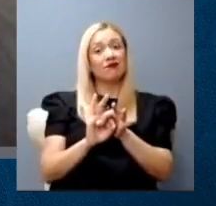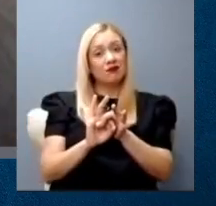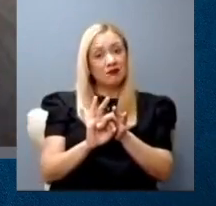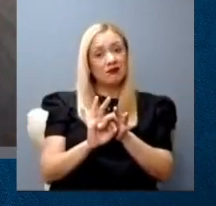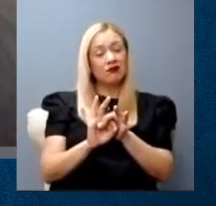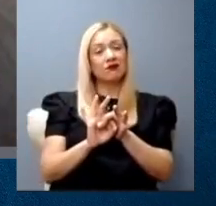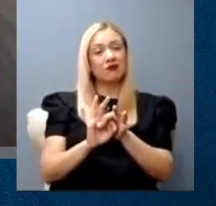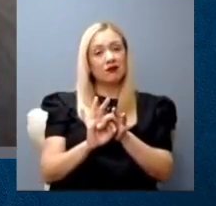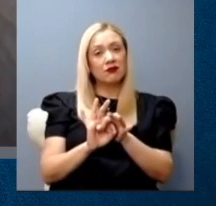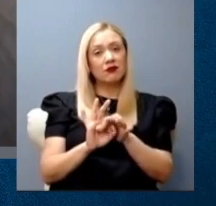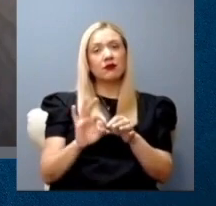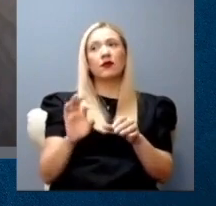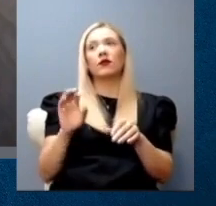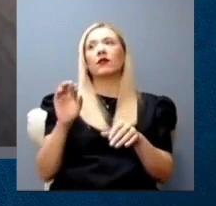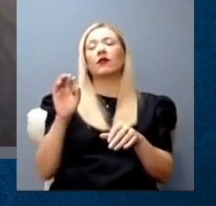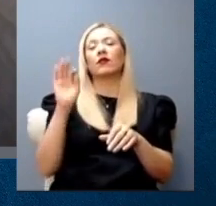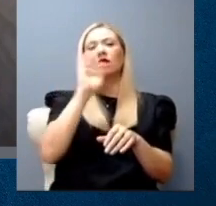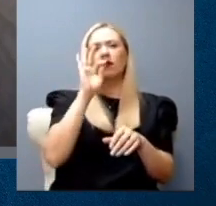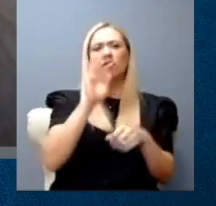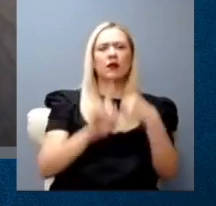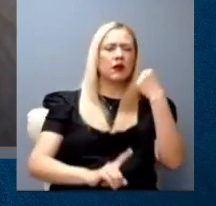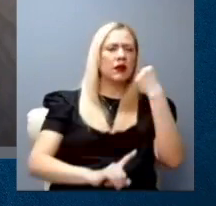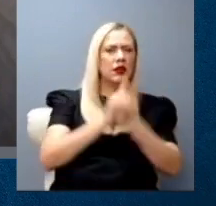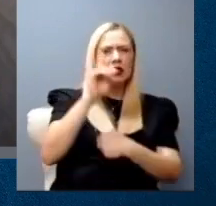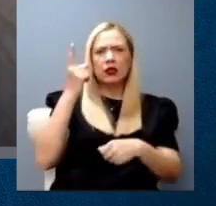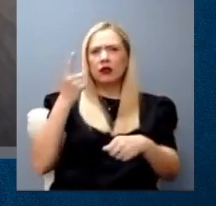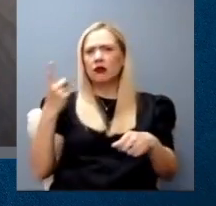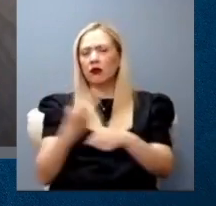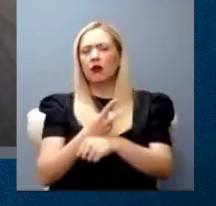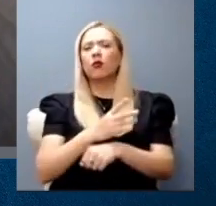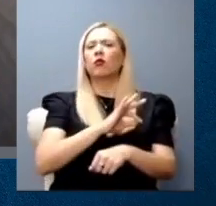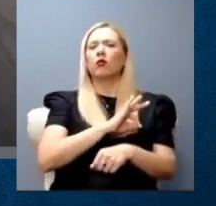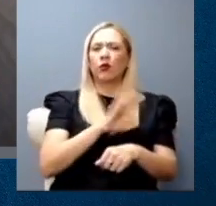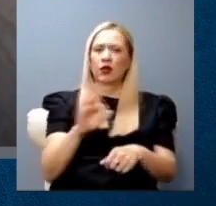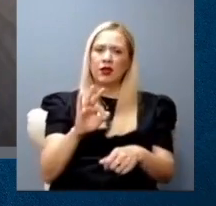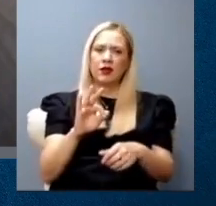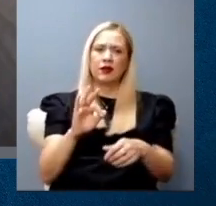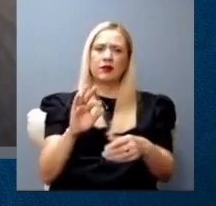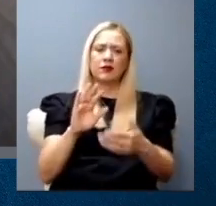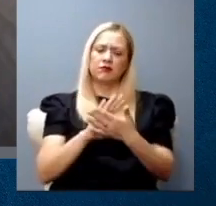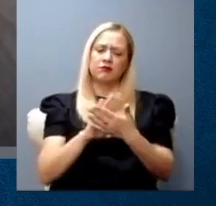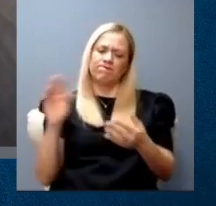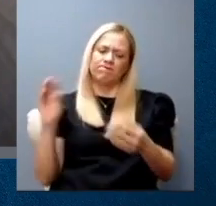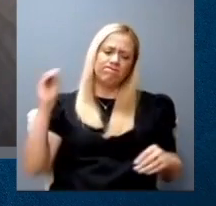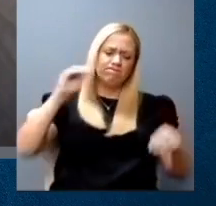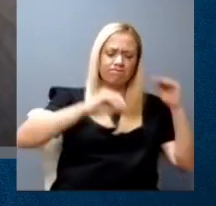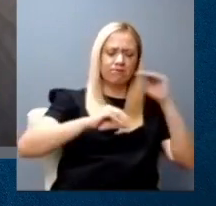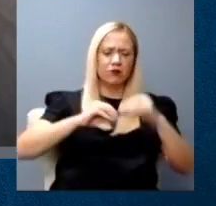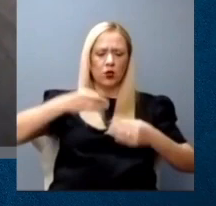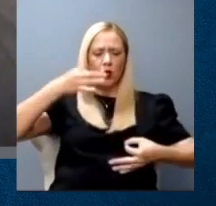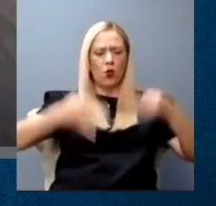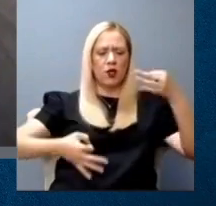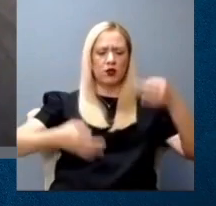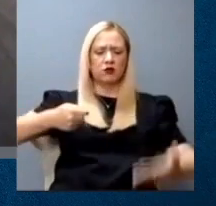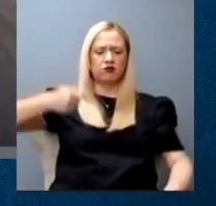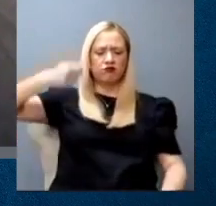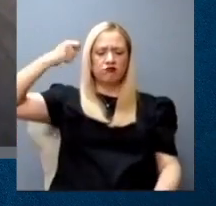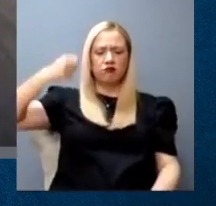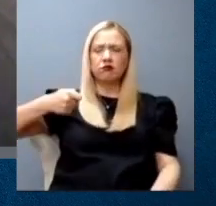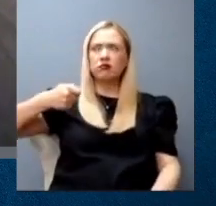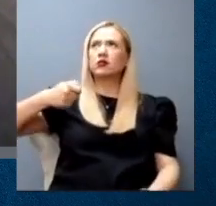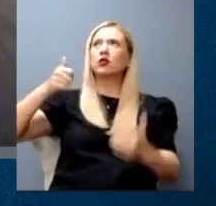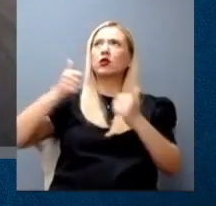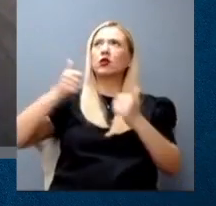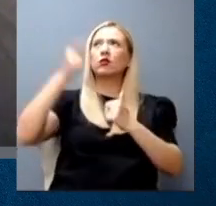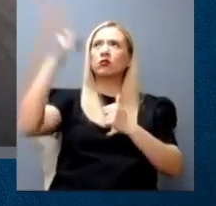la situación, los hechos que se trata, puedan adaptarse a lo que se esté juzgando y ello implique una